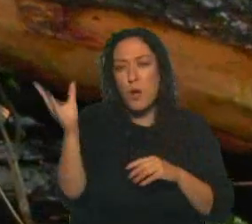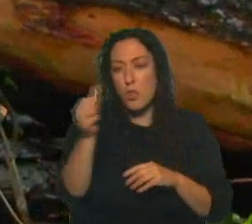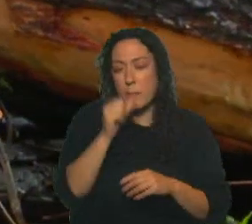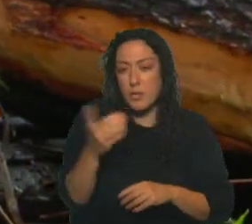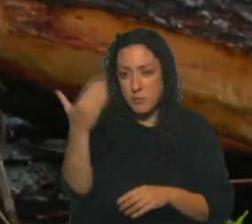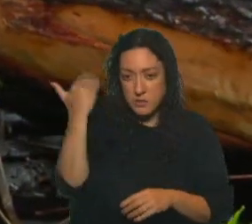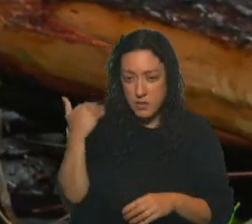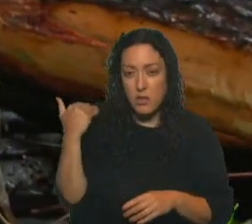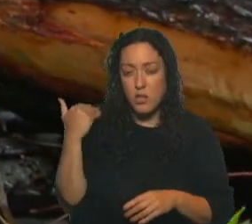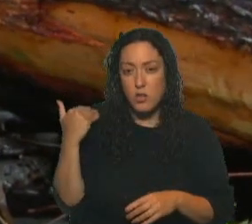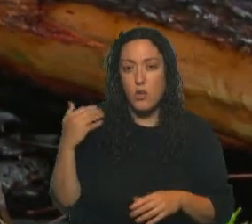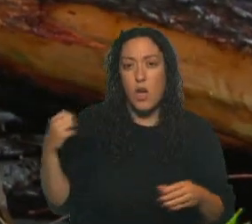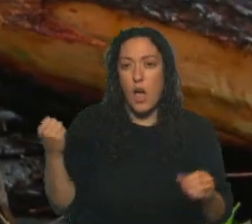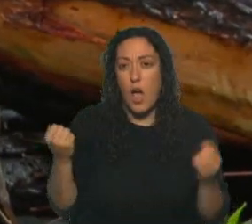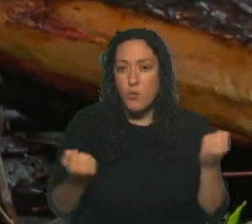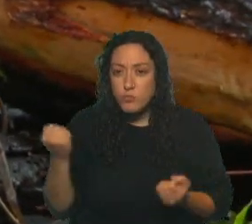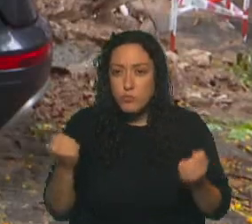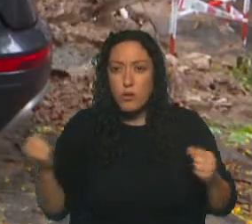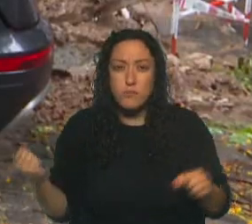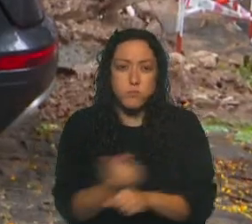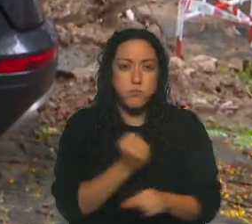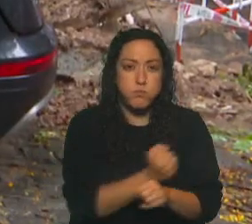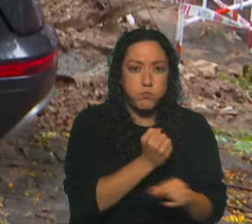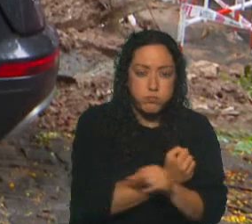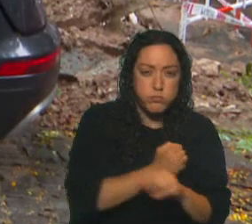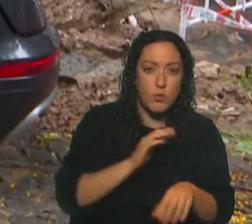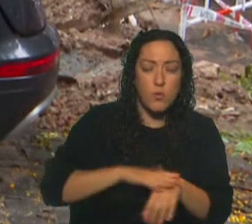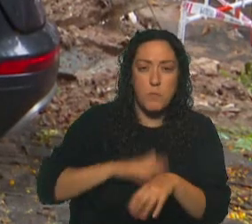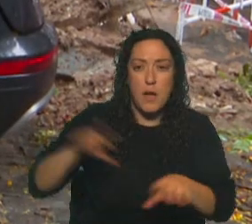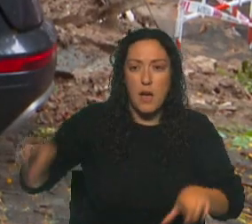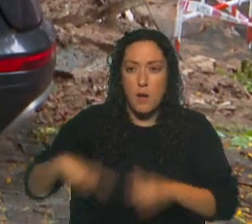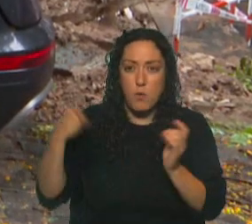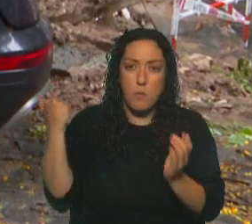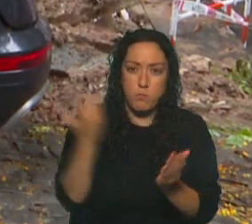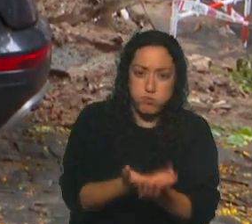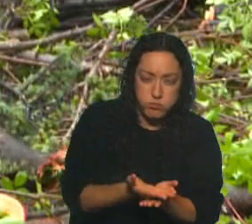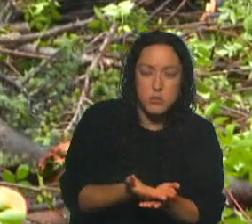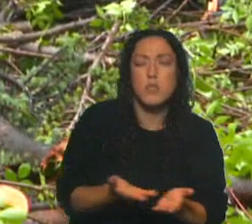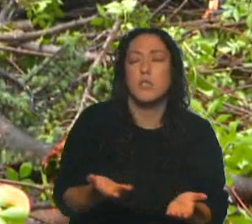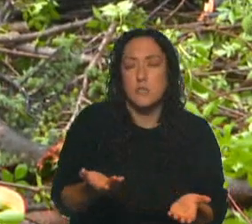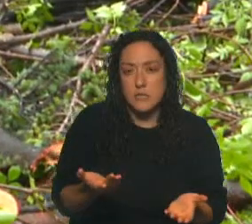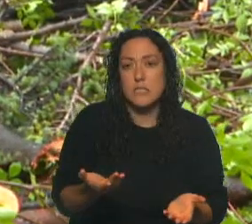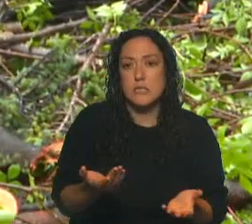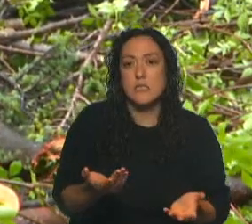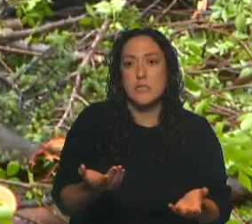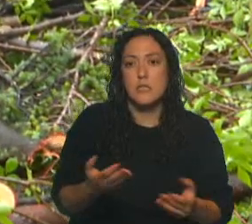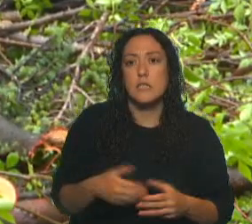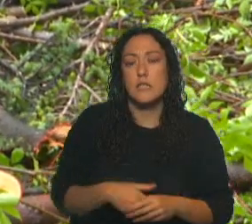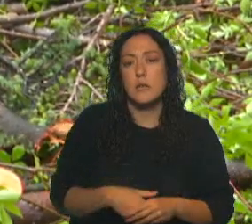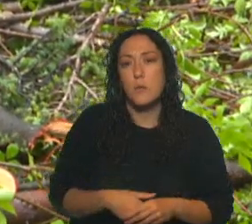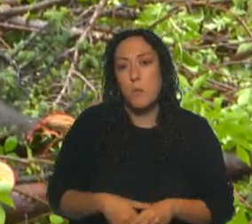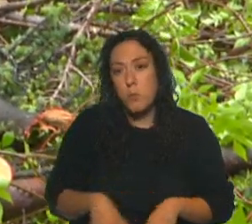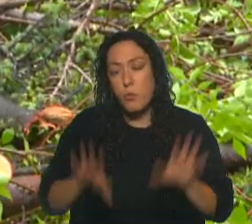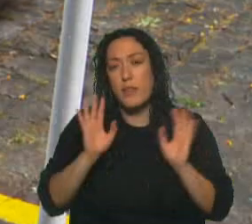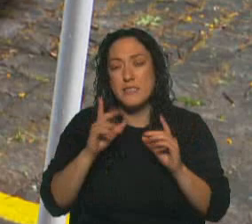que provocó que numerosos autos terminen dañados y destruidos por la caída de árboles, y ante la posibilidad concreta de un aluvión